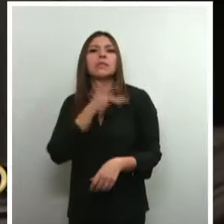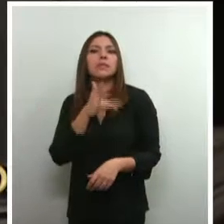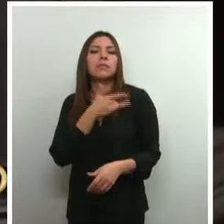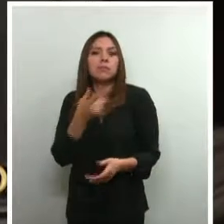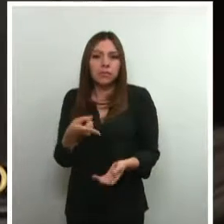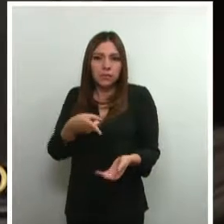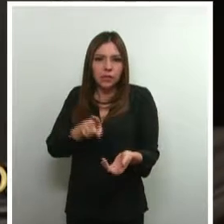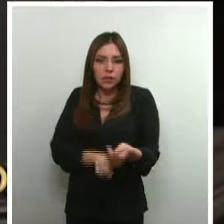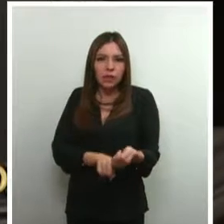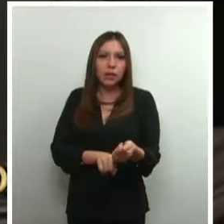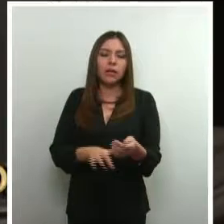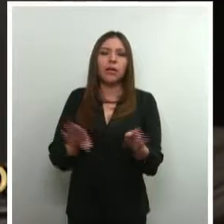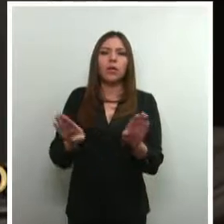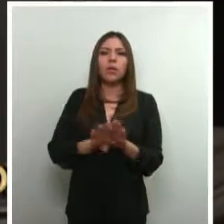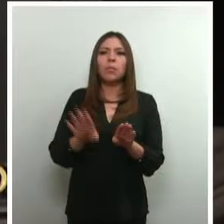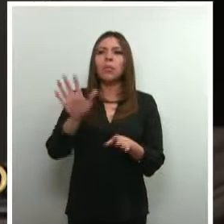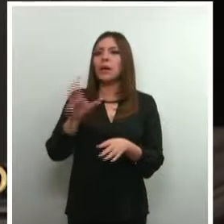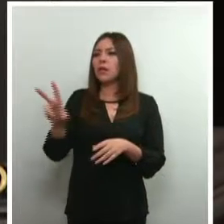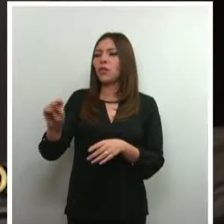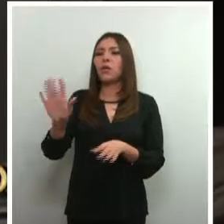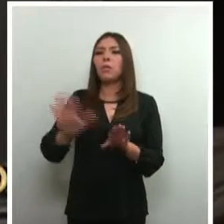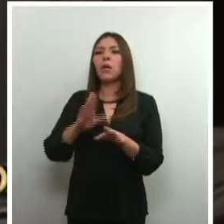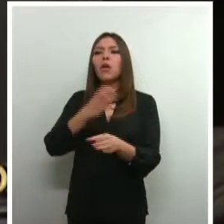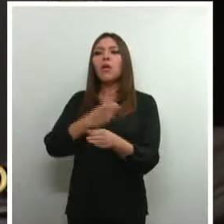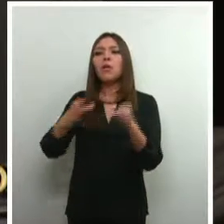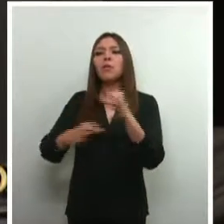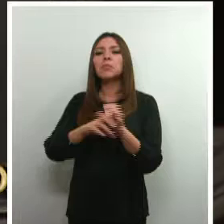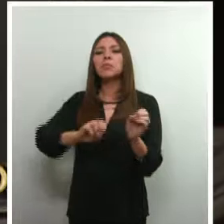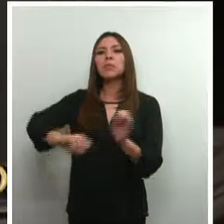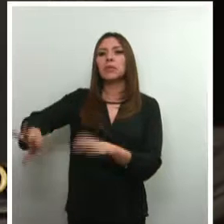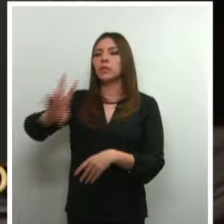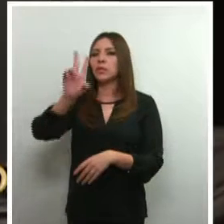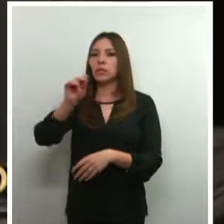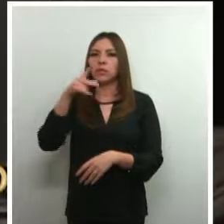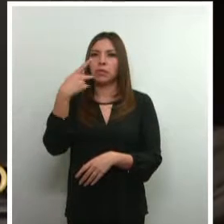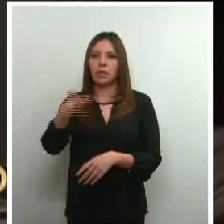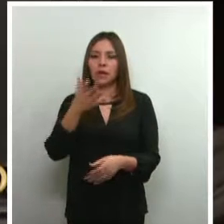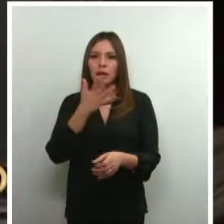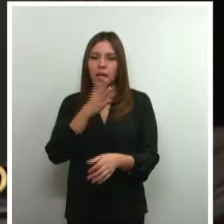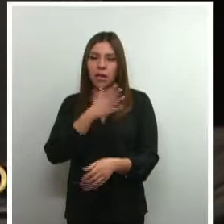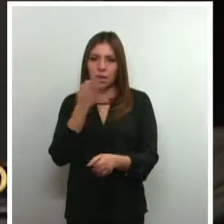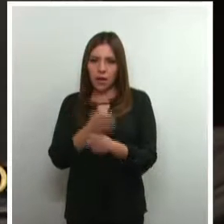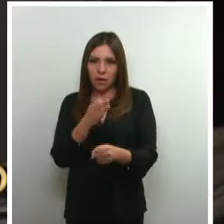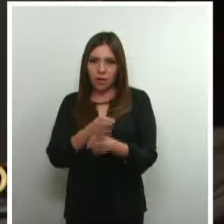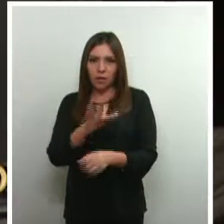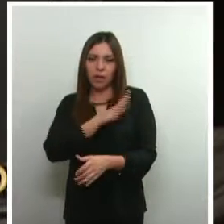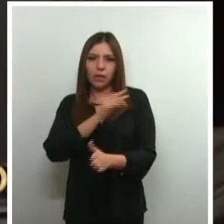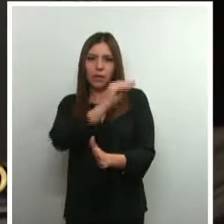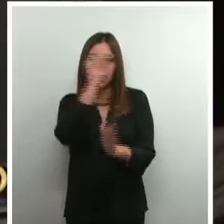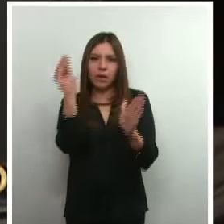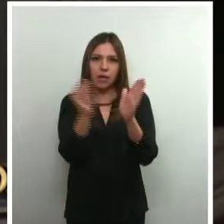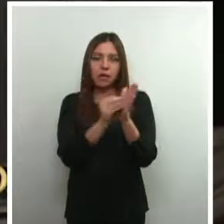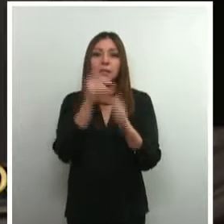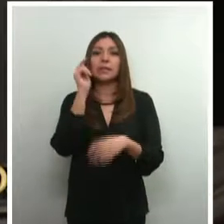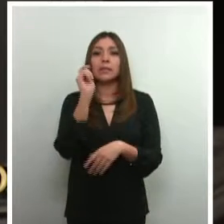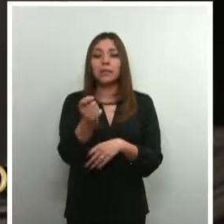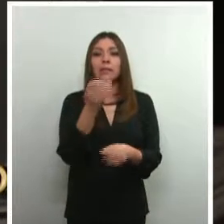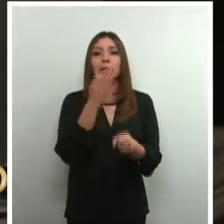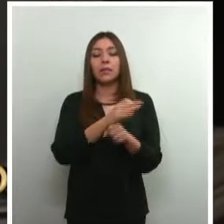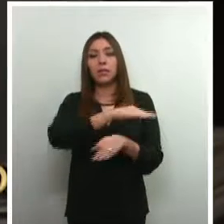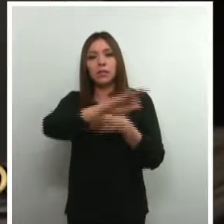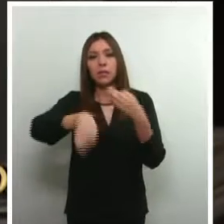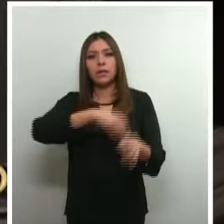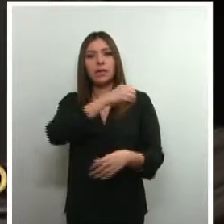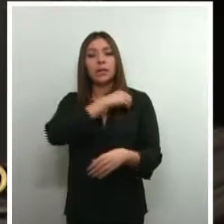apartándolos del concepto de objetos que hoy tienen en el Código Civil. Tenemos la obligación, señores, de aceptar